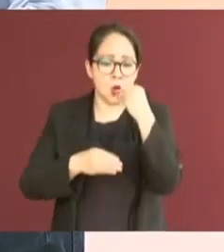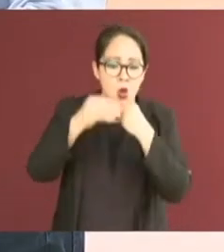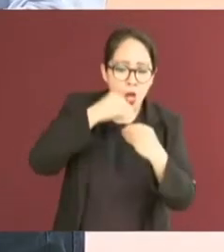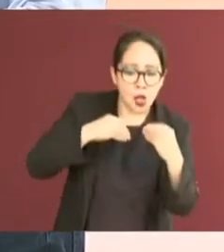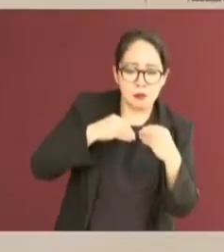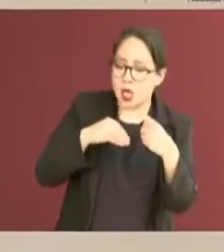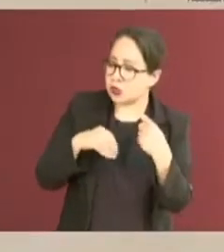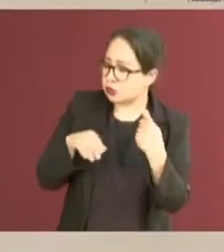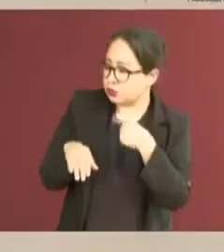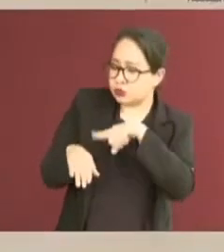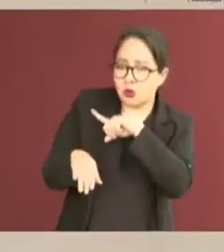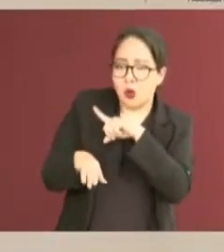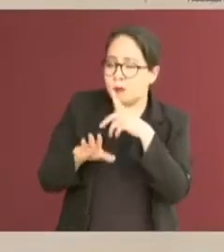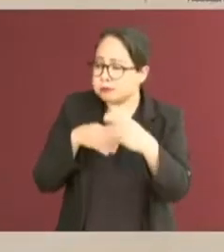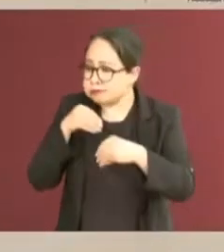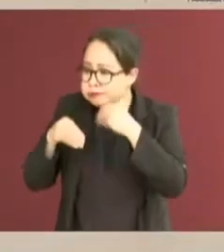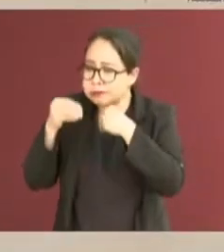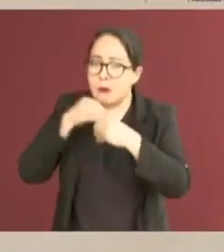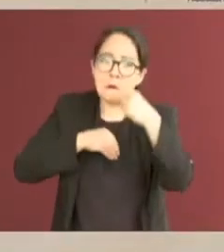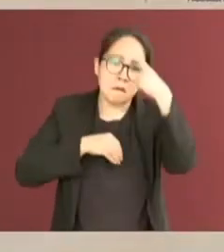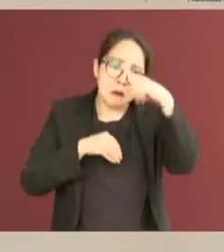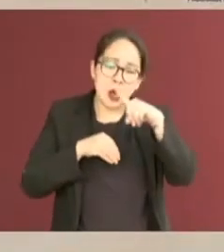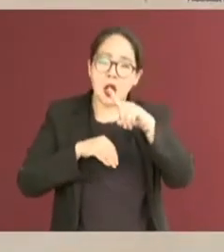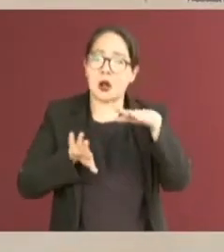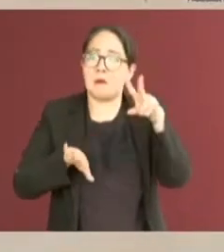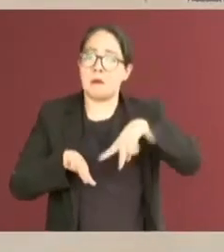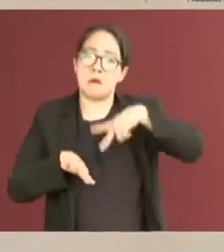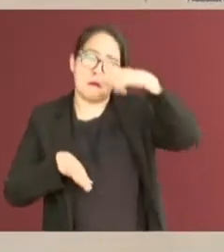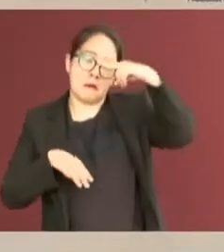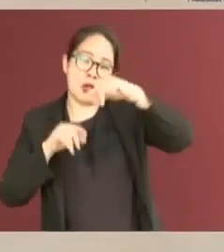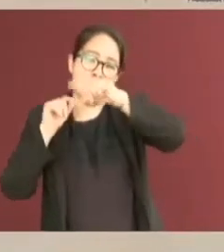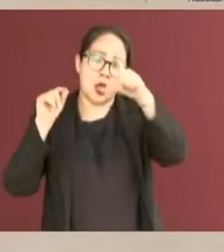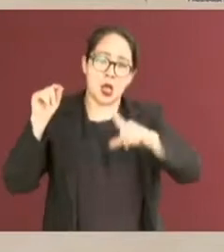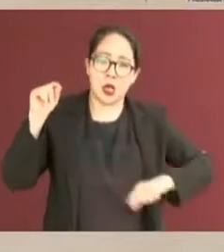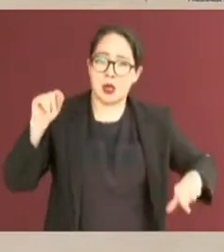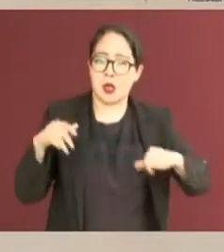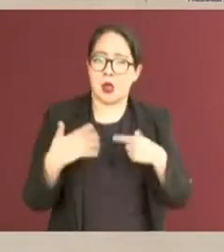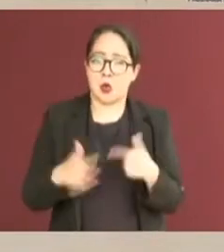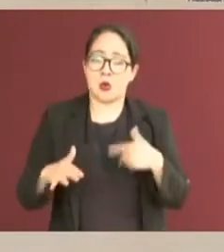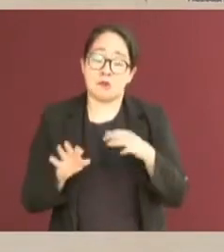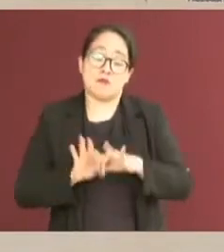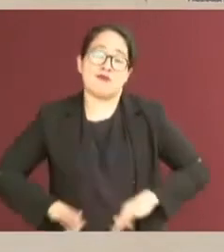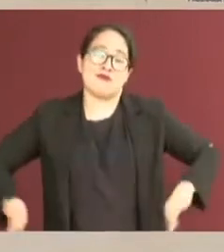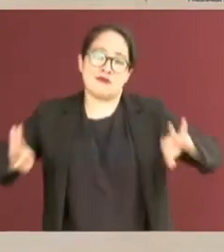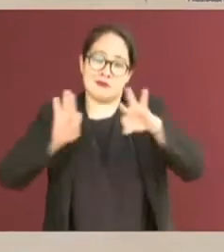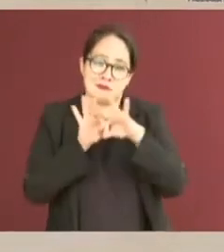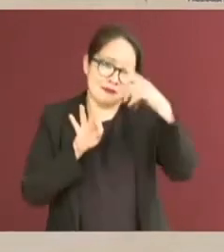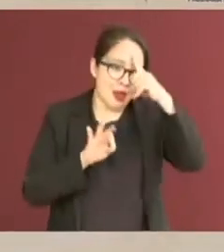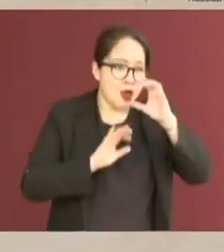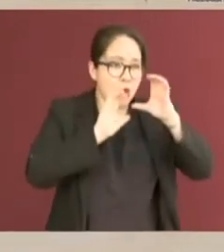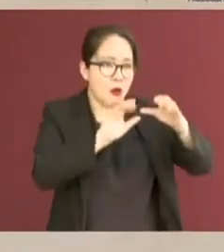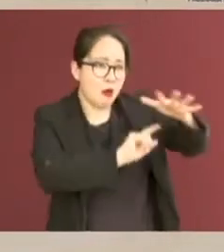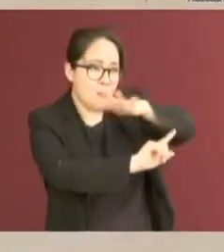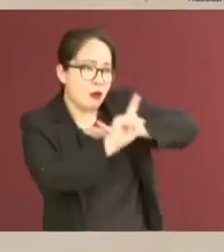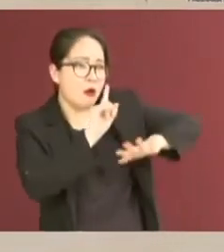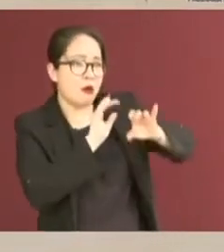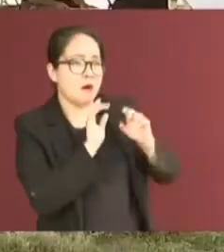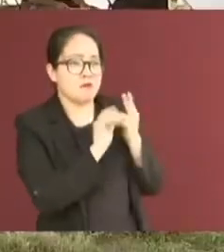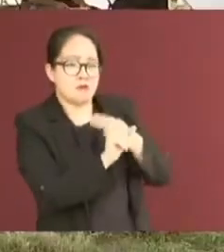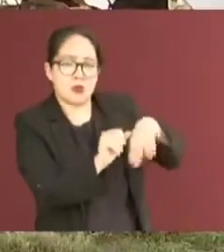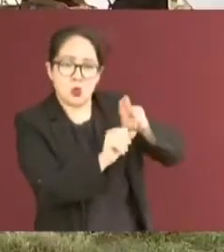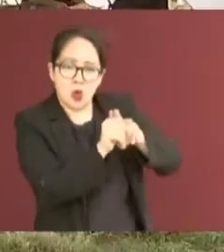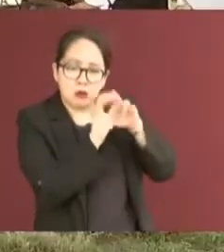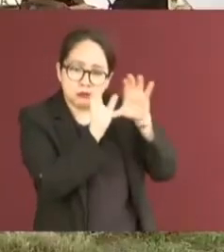magnitud, ha puesto a nuestro país como un referente a nivel mundial en la reforestación. Todos estos resultados provienen del